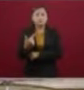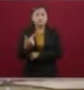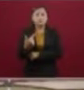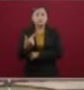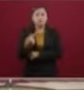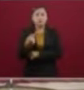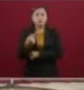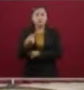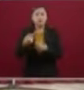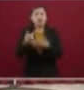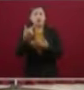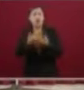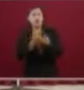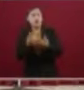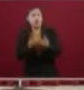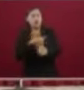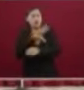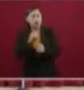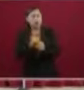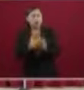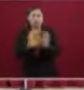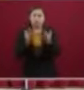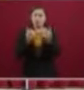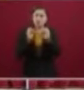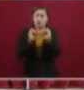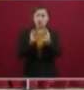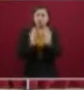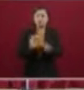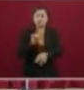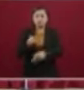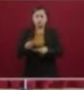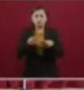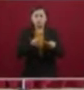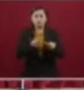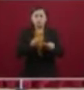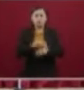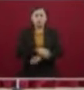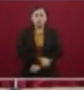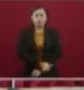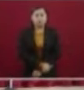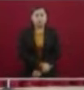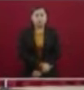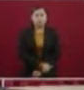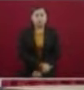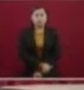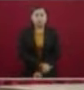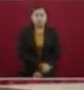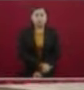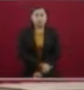Peña Nieto, dijo lo mismo, dijo, ya fracasó esta estrategia, ya son más muertos que con Calderón, o los